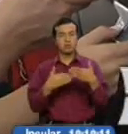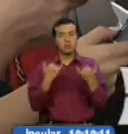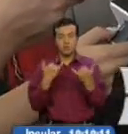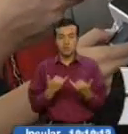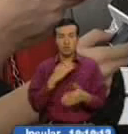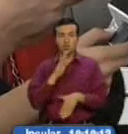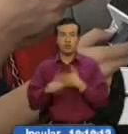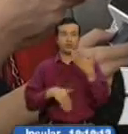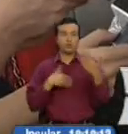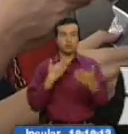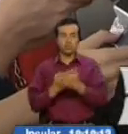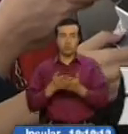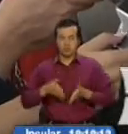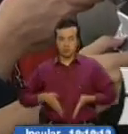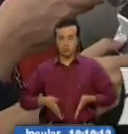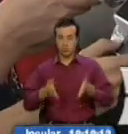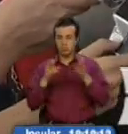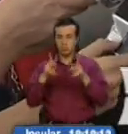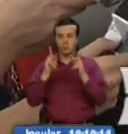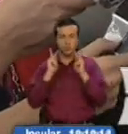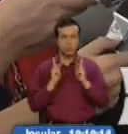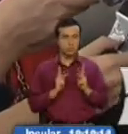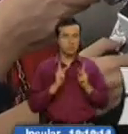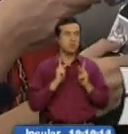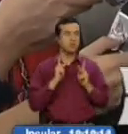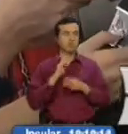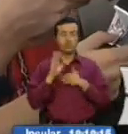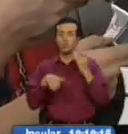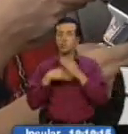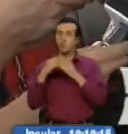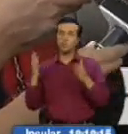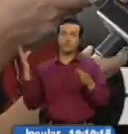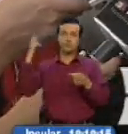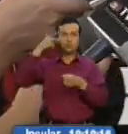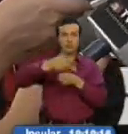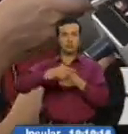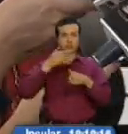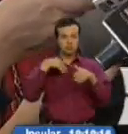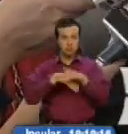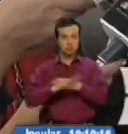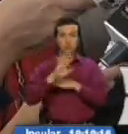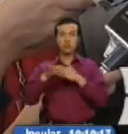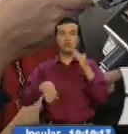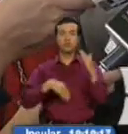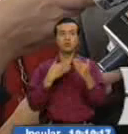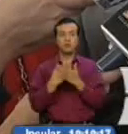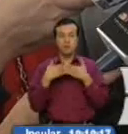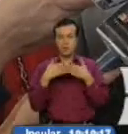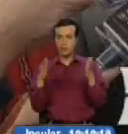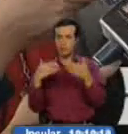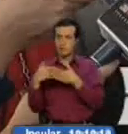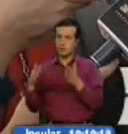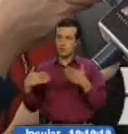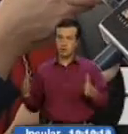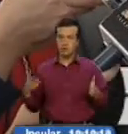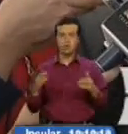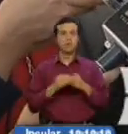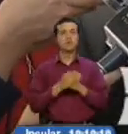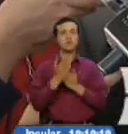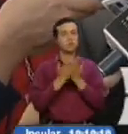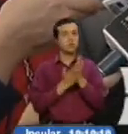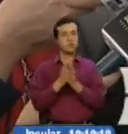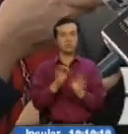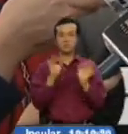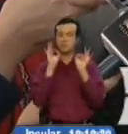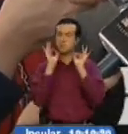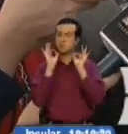momento, todas las vías, puentes, pasos a desnivel, túneles de la ciudad están habilitados. Los servicios funcionan